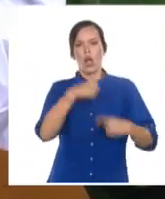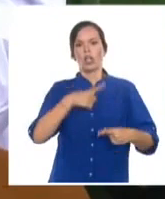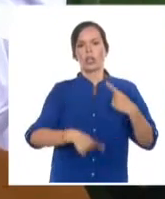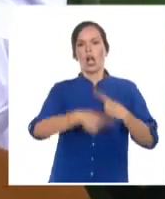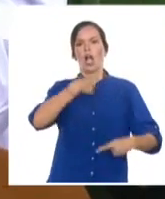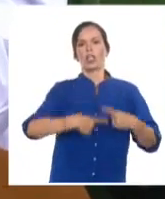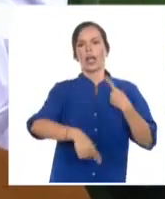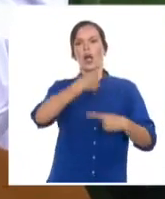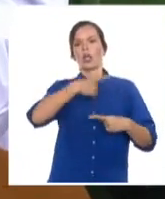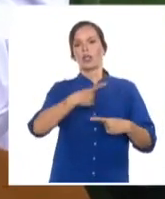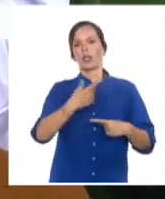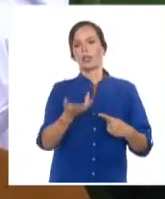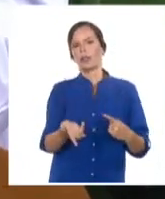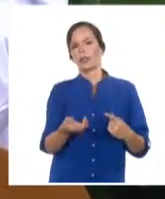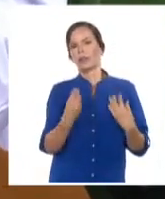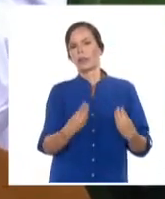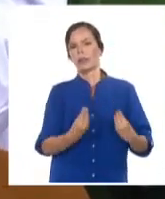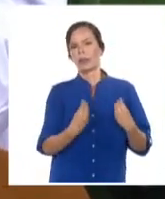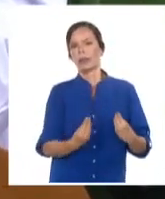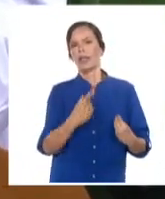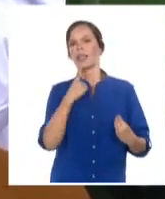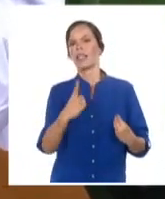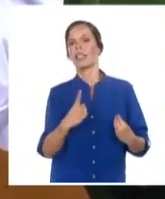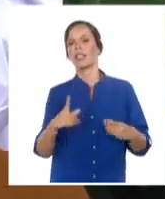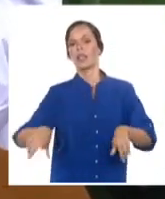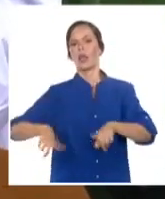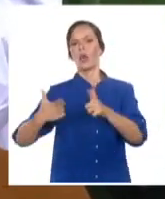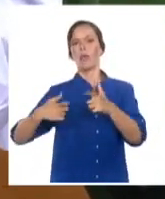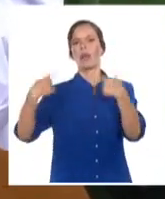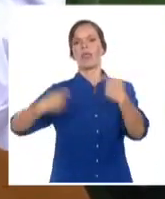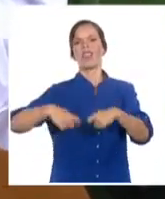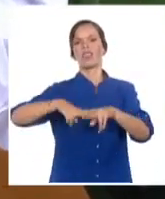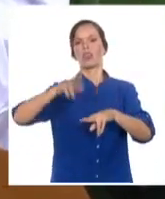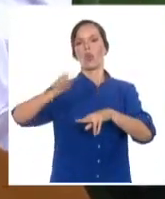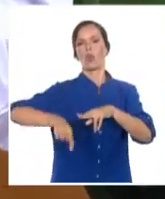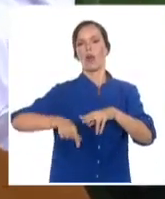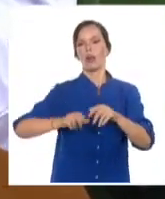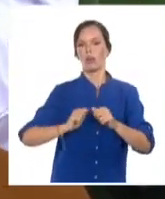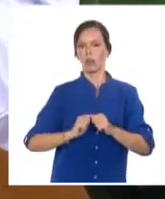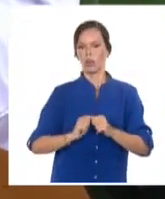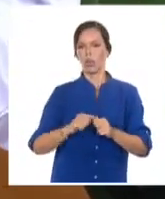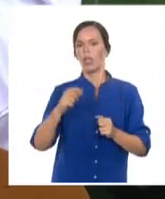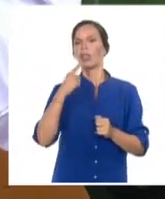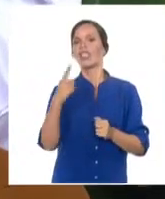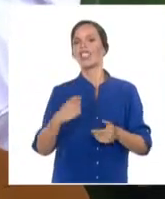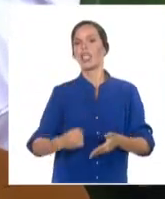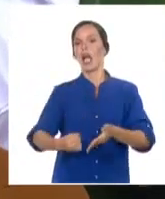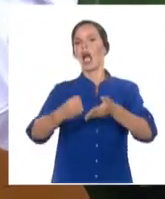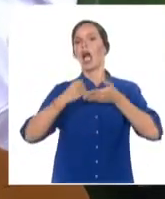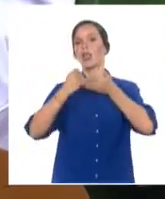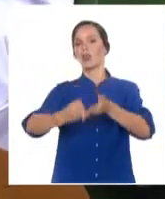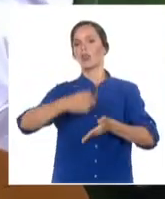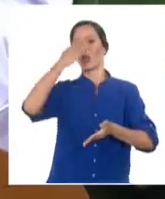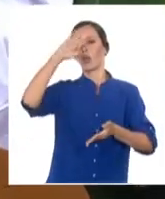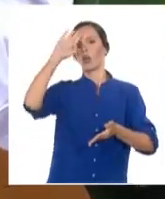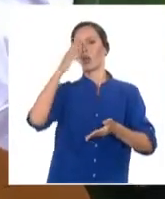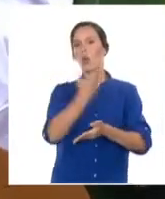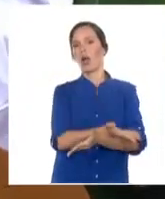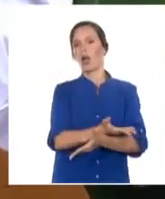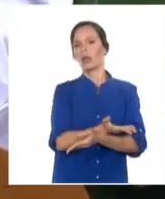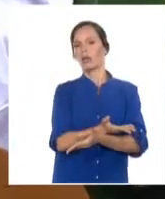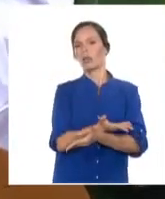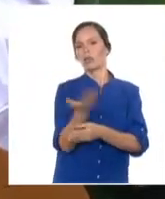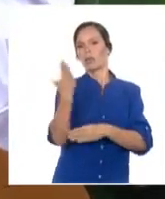los paladines de los Derechos humano la democracia y la supuesta ayuda al pueblo de Cuba como ha